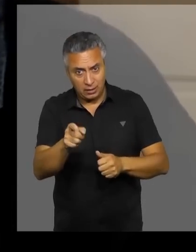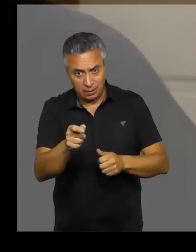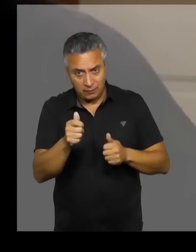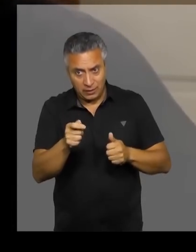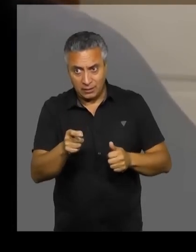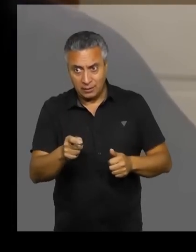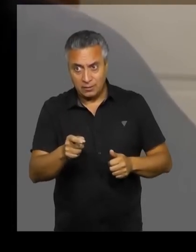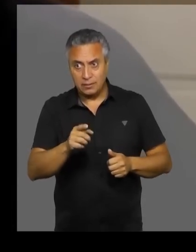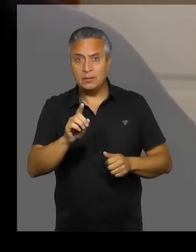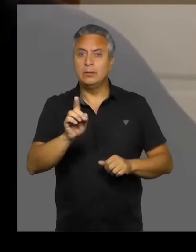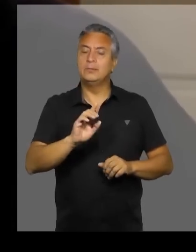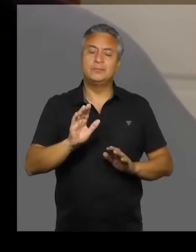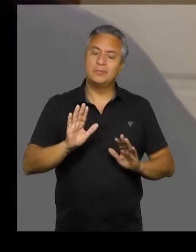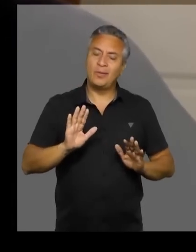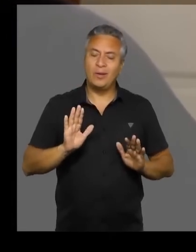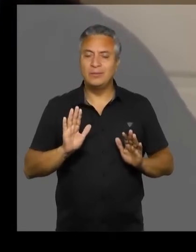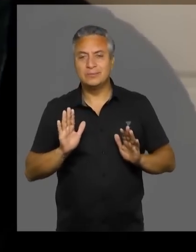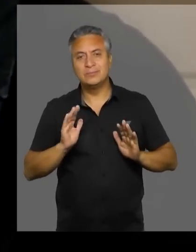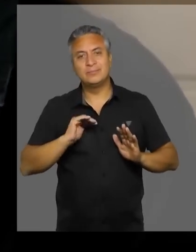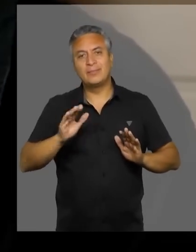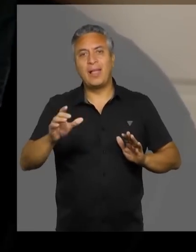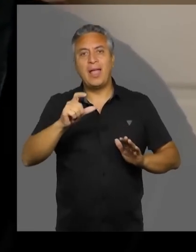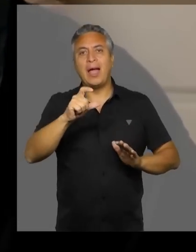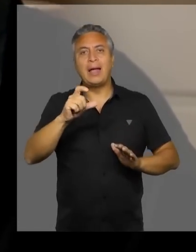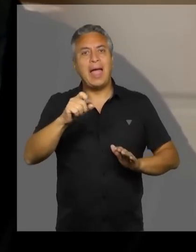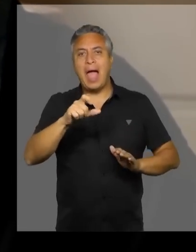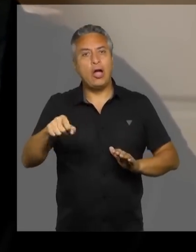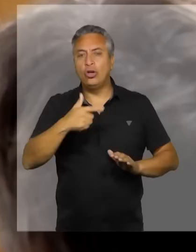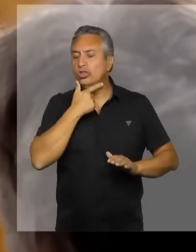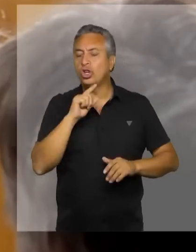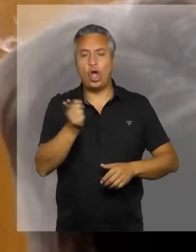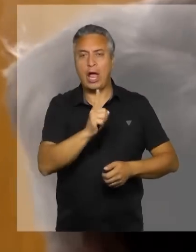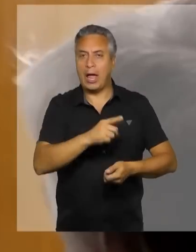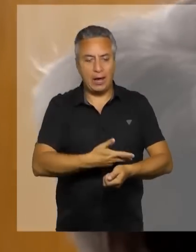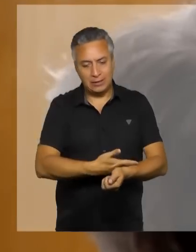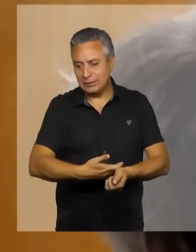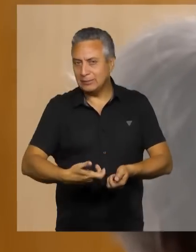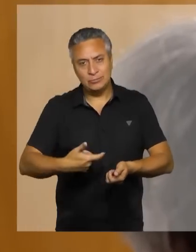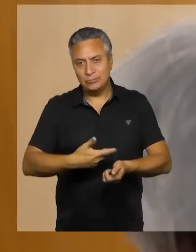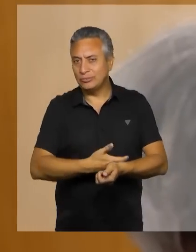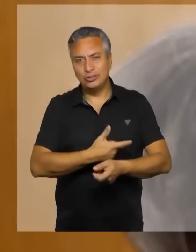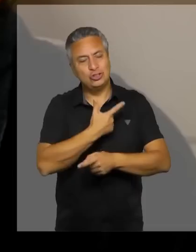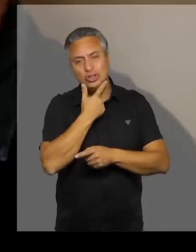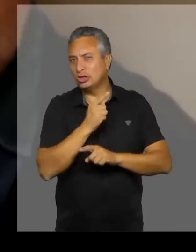Ah, no. Caco no quiso hacerse la quimioterapia.